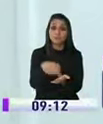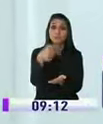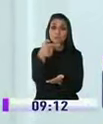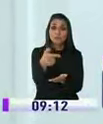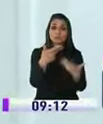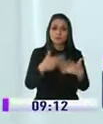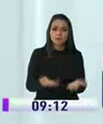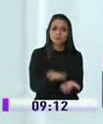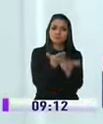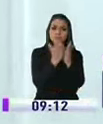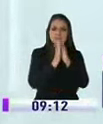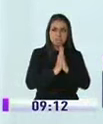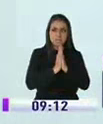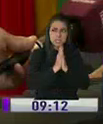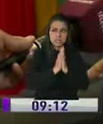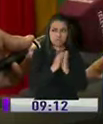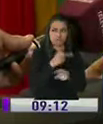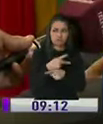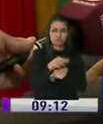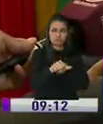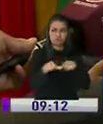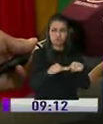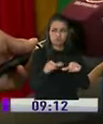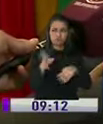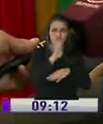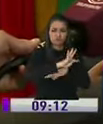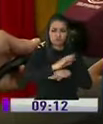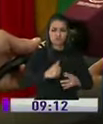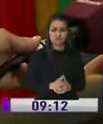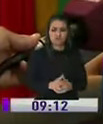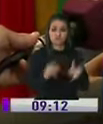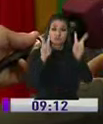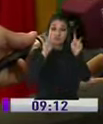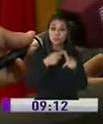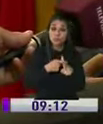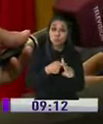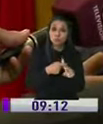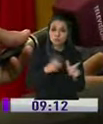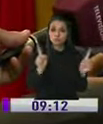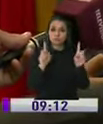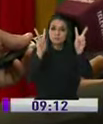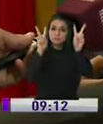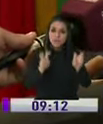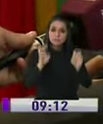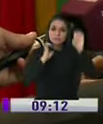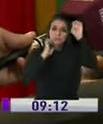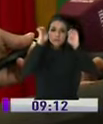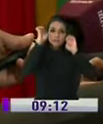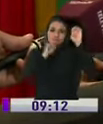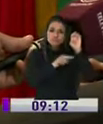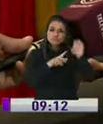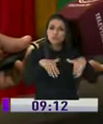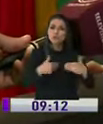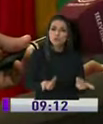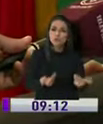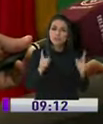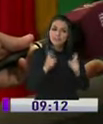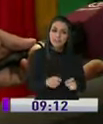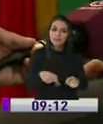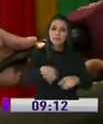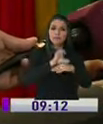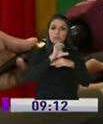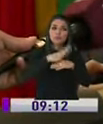será presentado el pedido ante el CAL. Este no es un tema de urgencia. Este es un tema de estrategia en función de devolverle